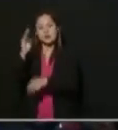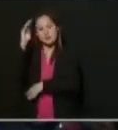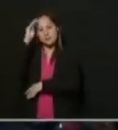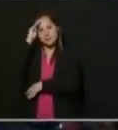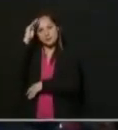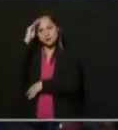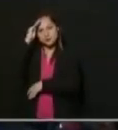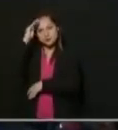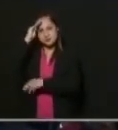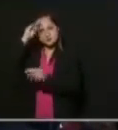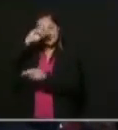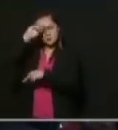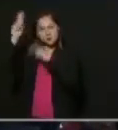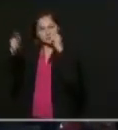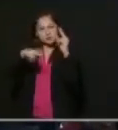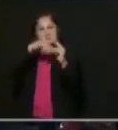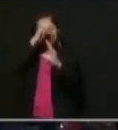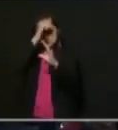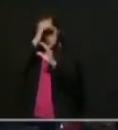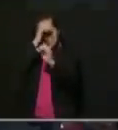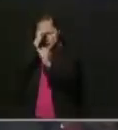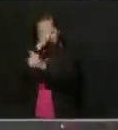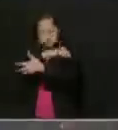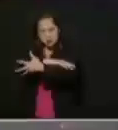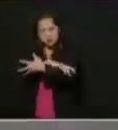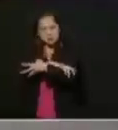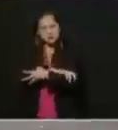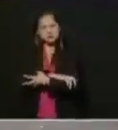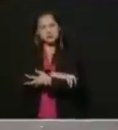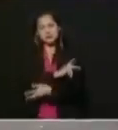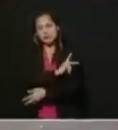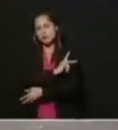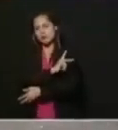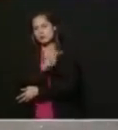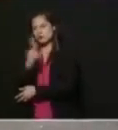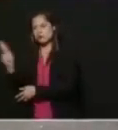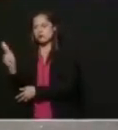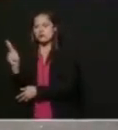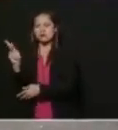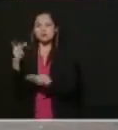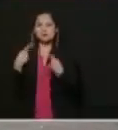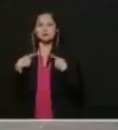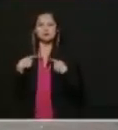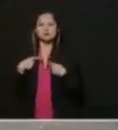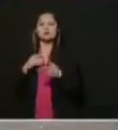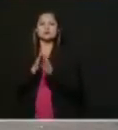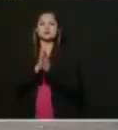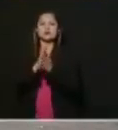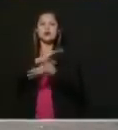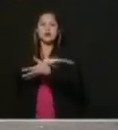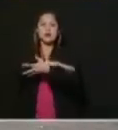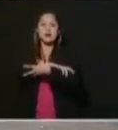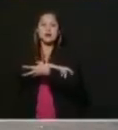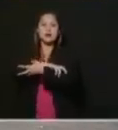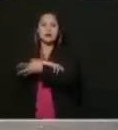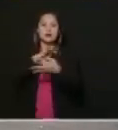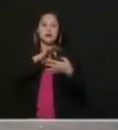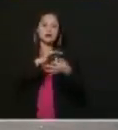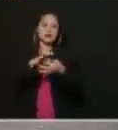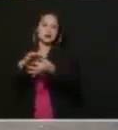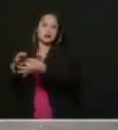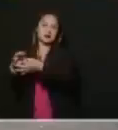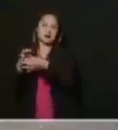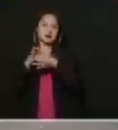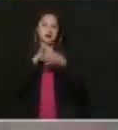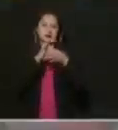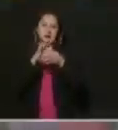de reconciliación con todo y con todos. Hagamos alianza de lo mucho que